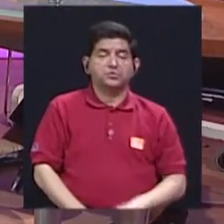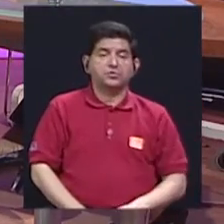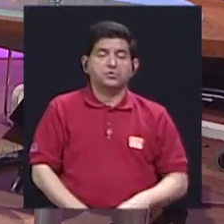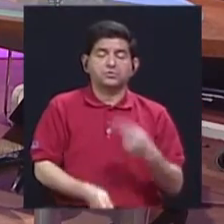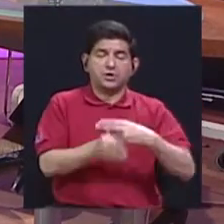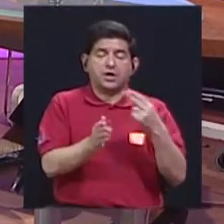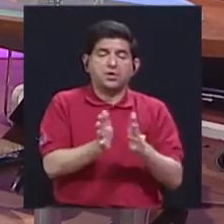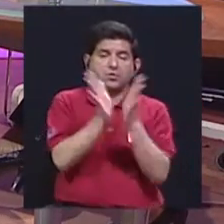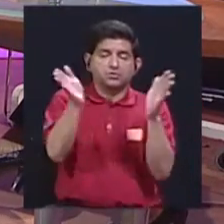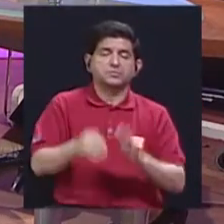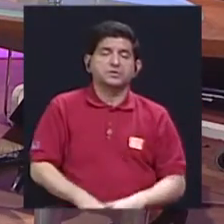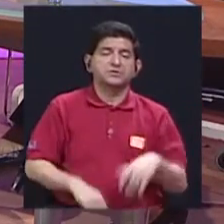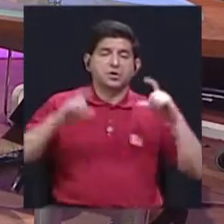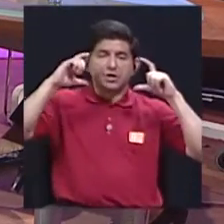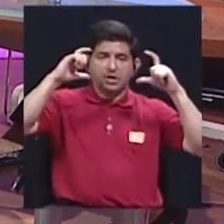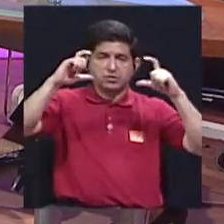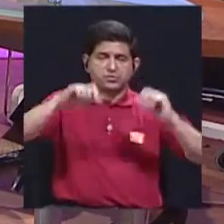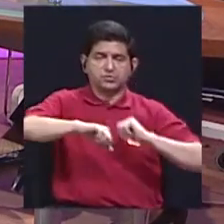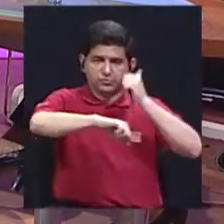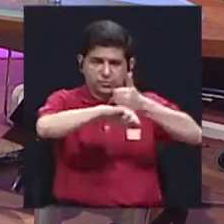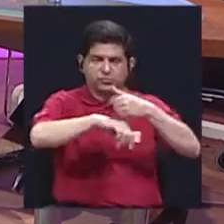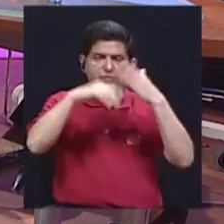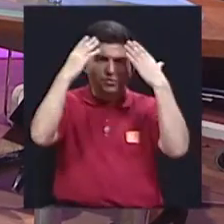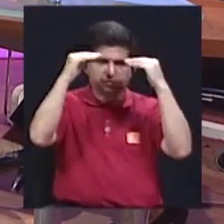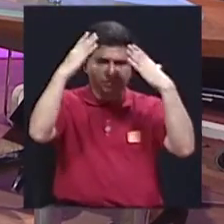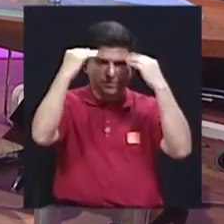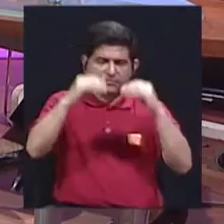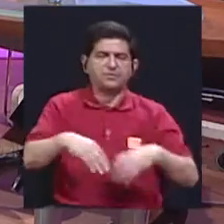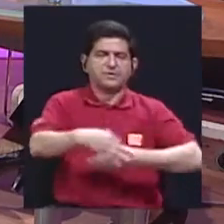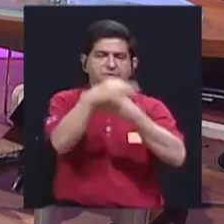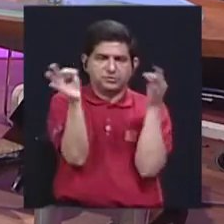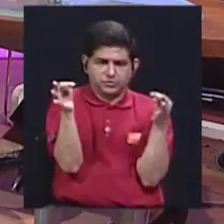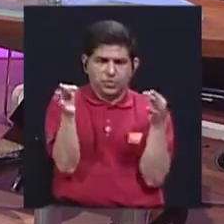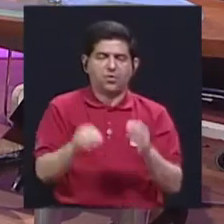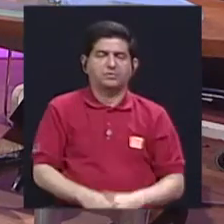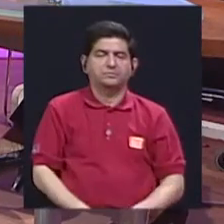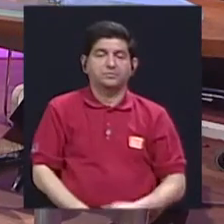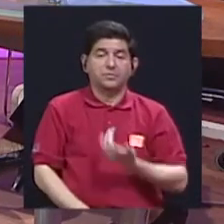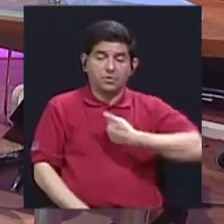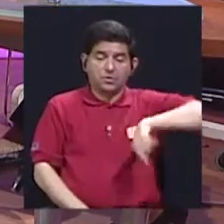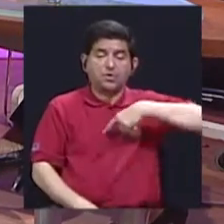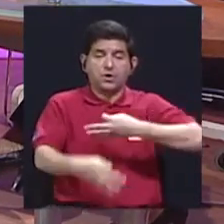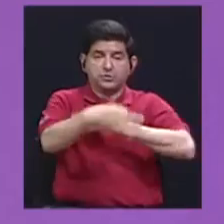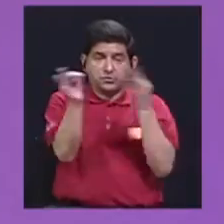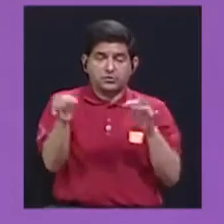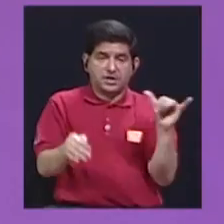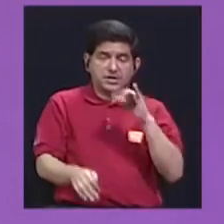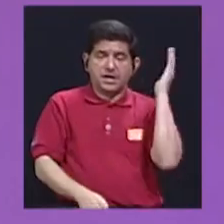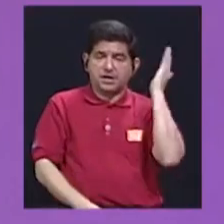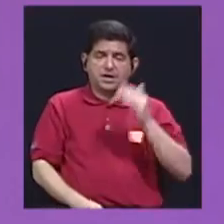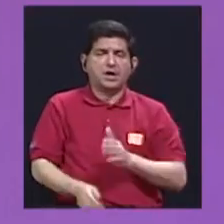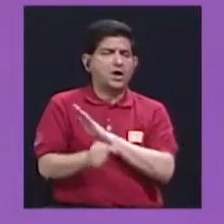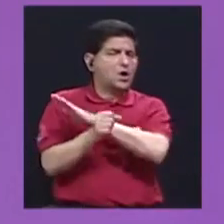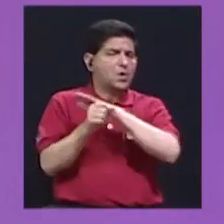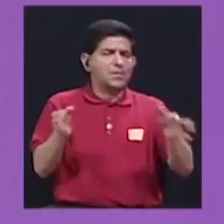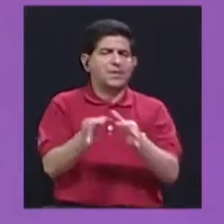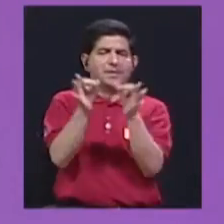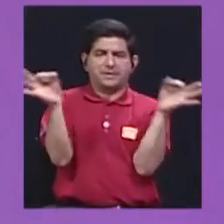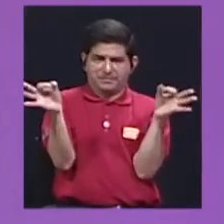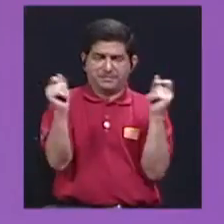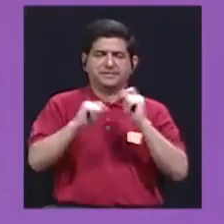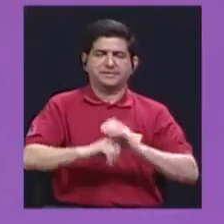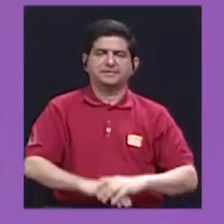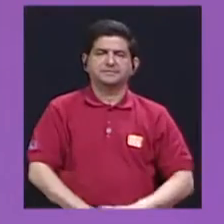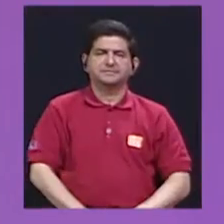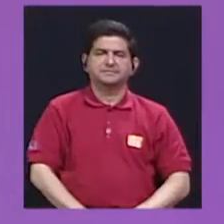y ponemos los rótulos para que estén informadas que va a haber un taller los talleres de nosotros son igual la charla totalmente gratuita